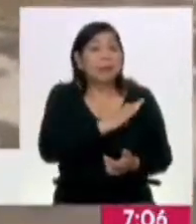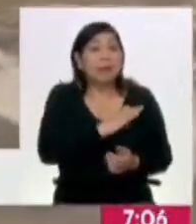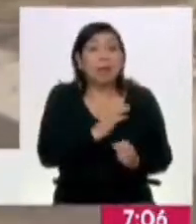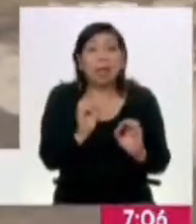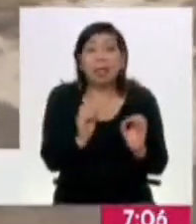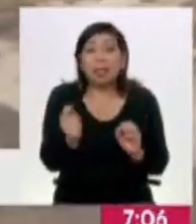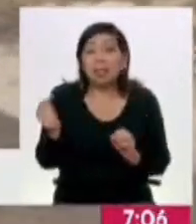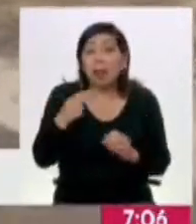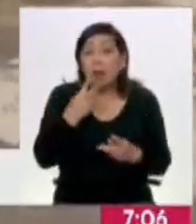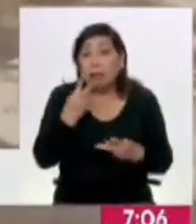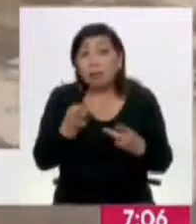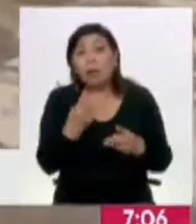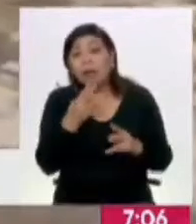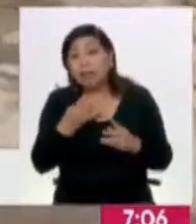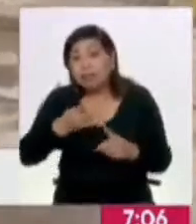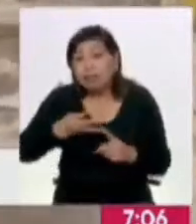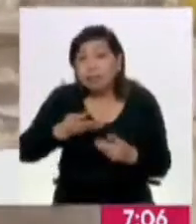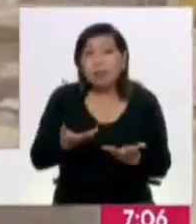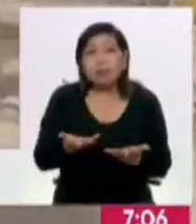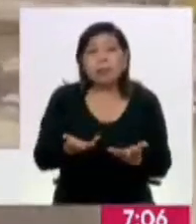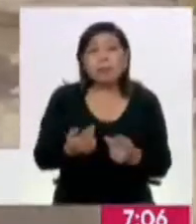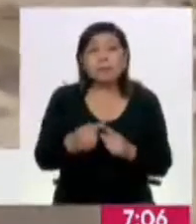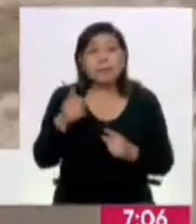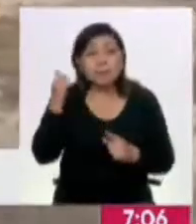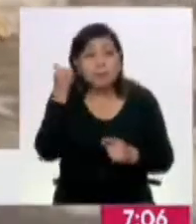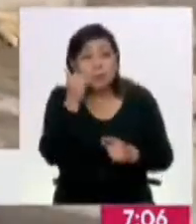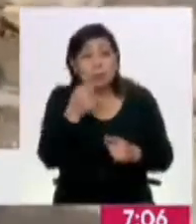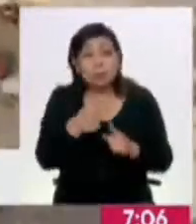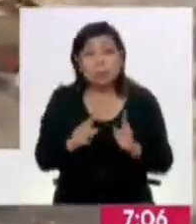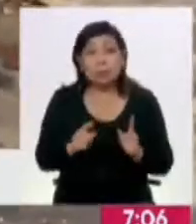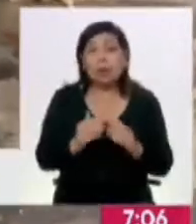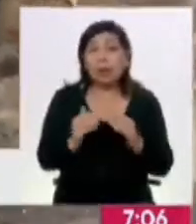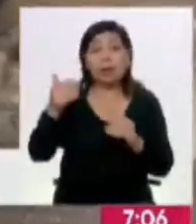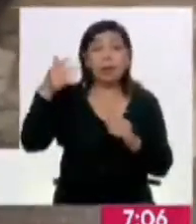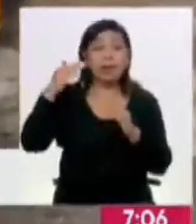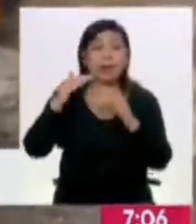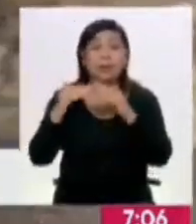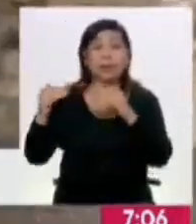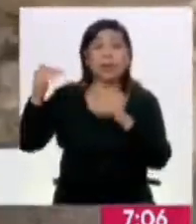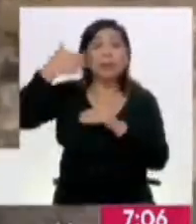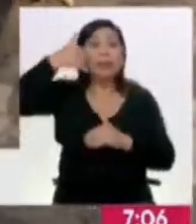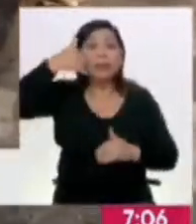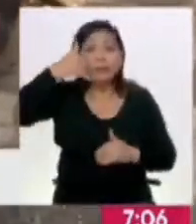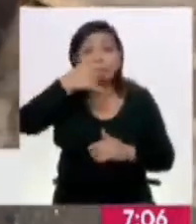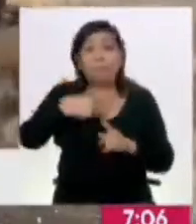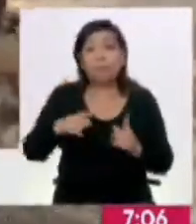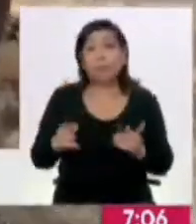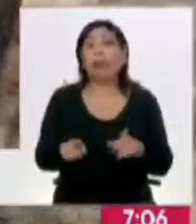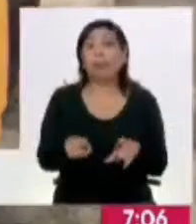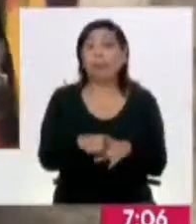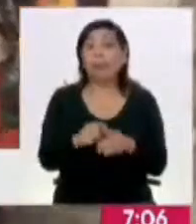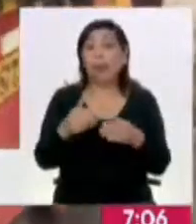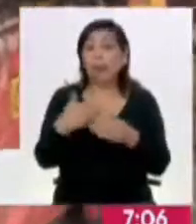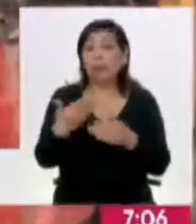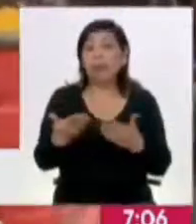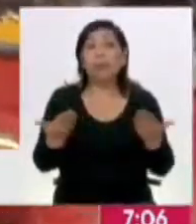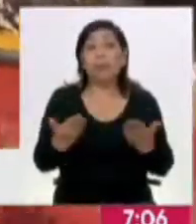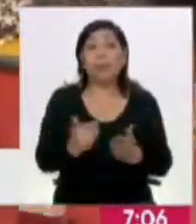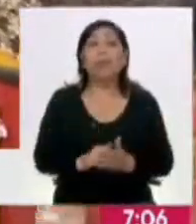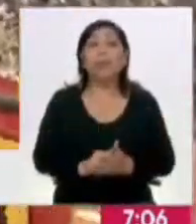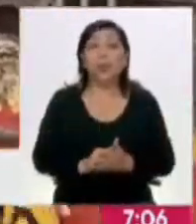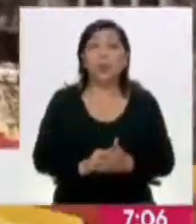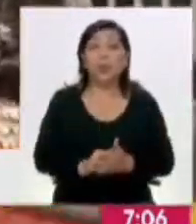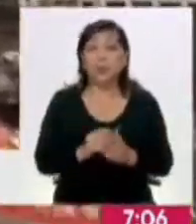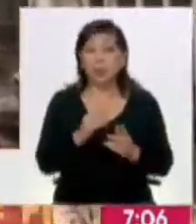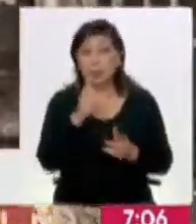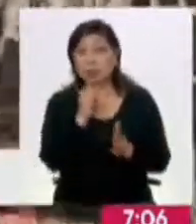criminalística para iniciar con esas investigaciones. Y hay cámaras de seguridad en la parte de arriba, hay cámaras de seguridad también al frente, donde